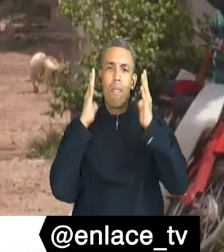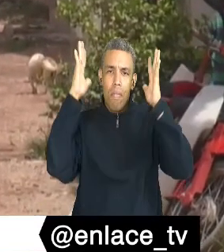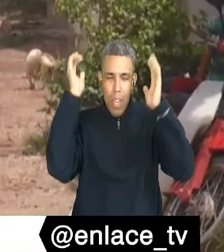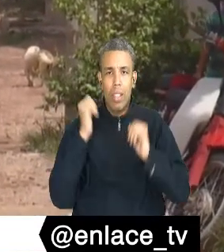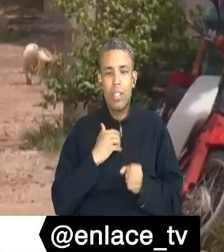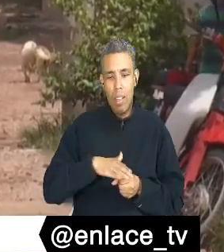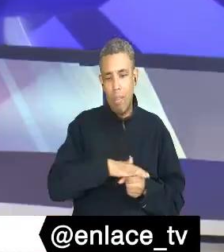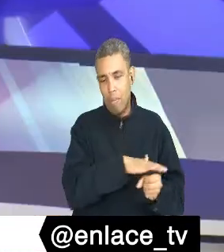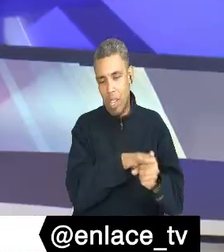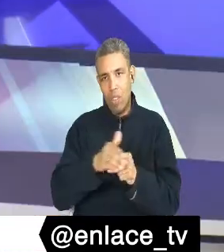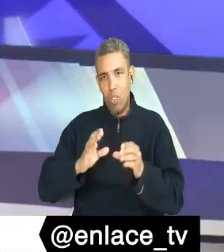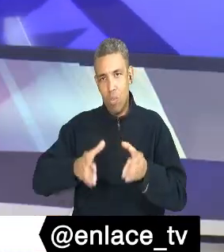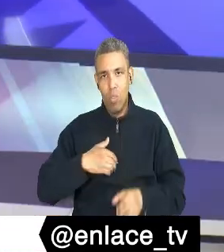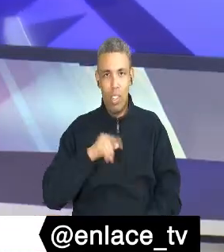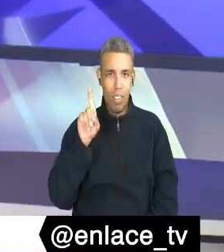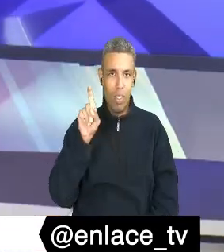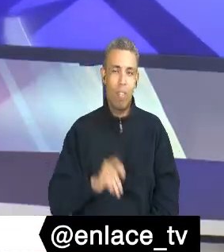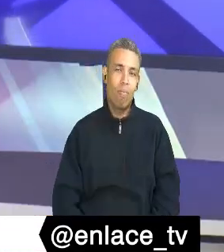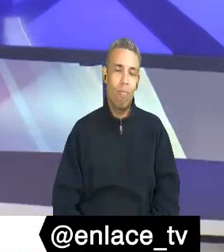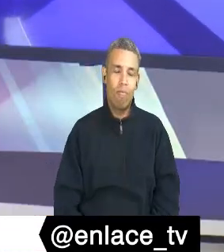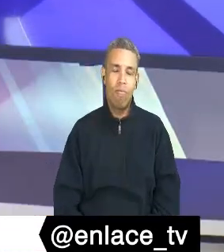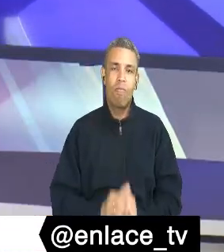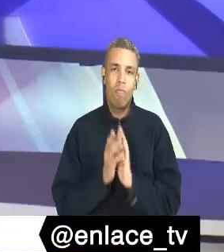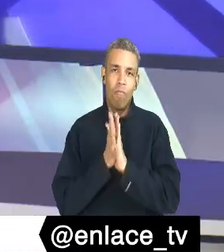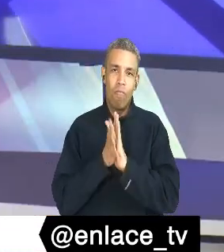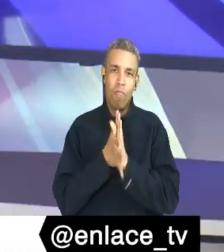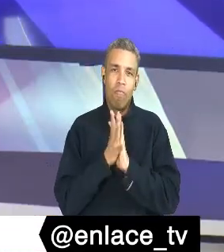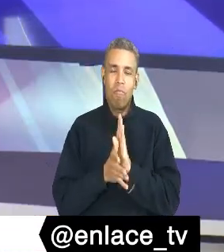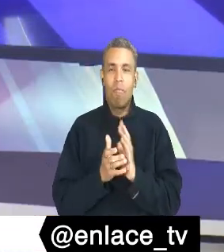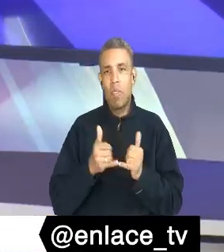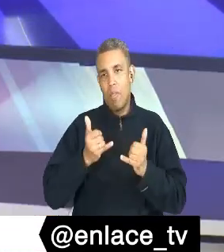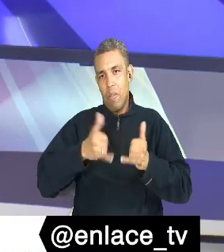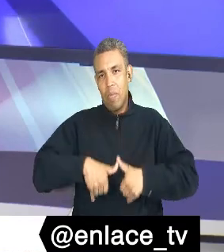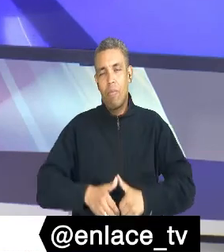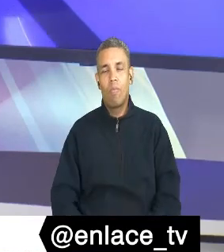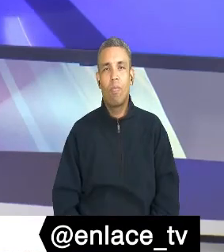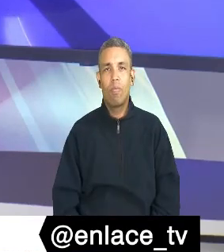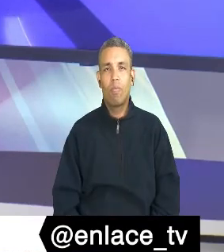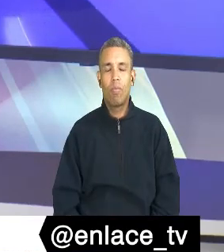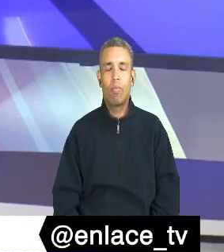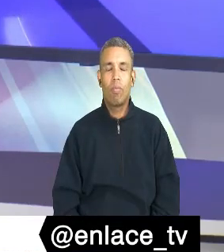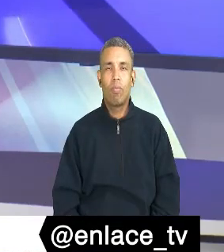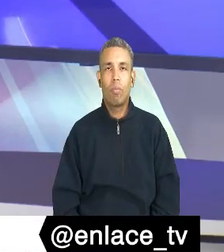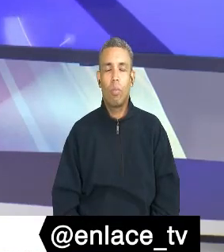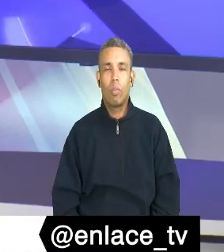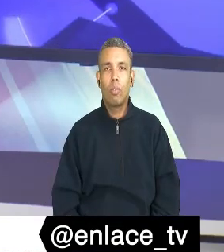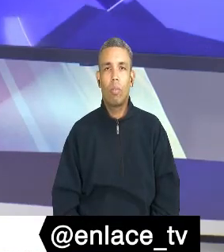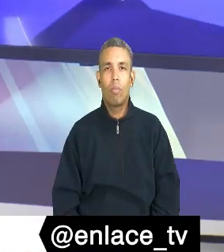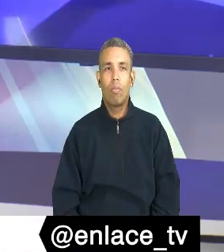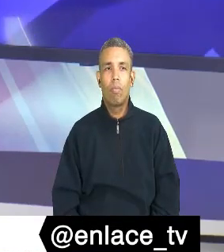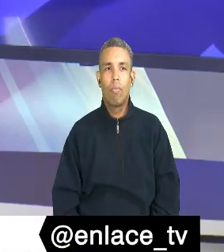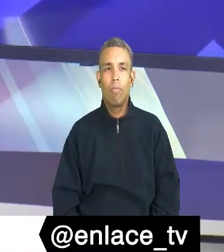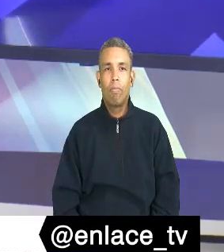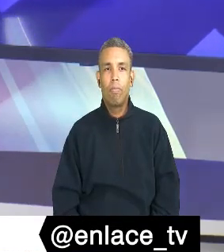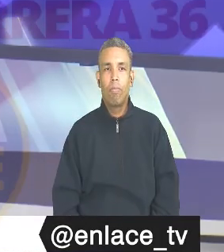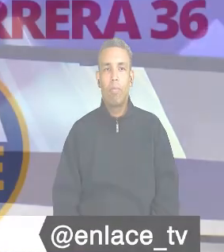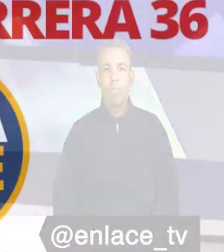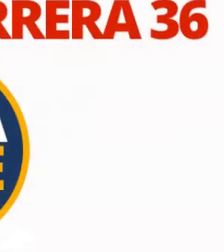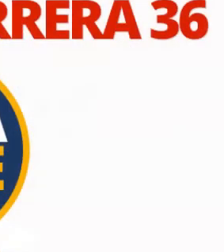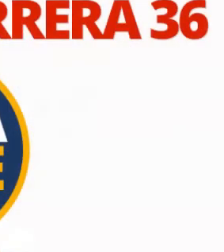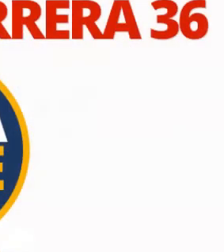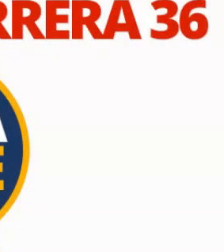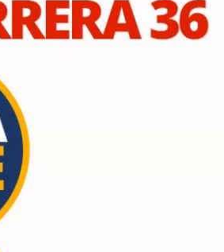ciudad. Con esta información hemos llegado al final de Enlace Noticias, pero antes de despedirnos, recuerde,